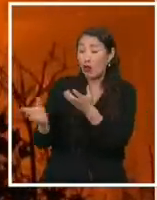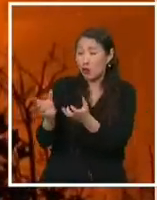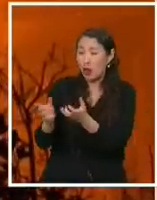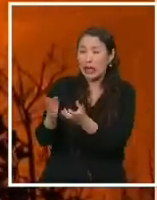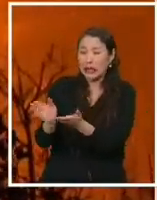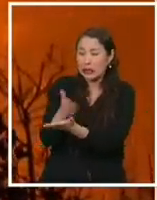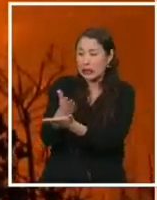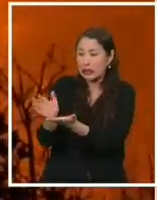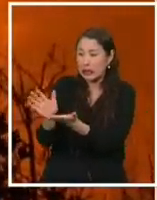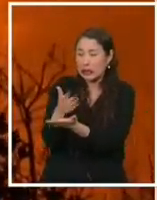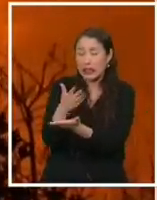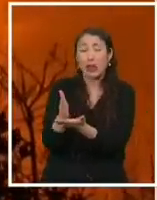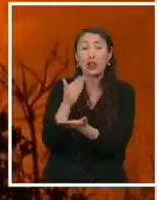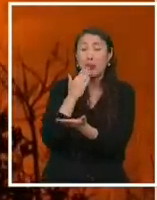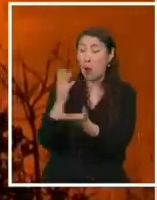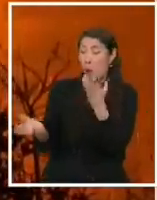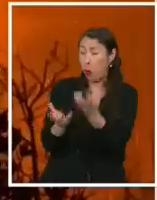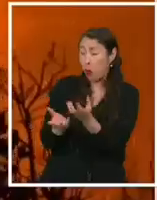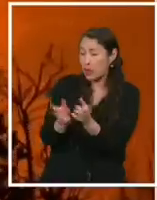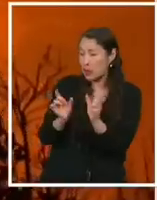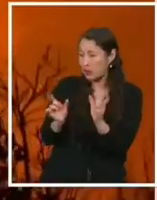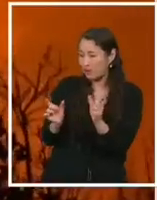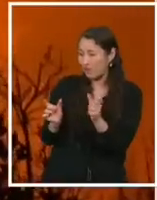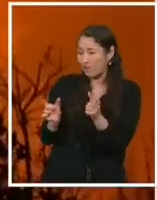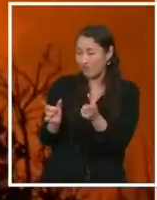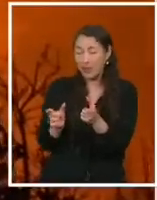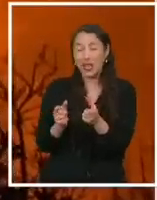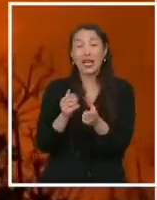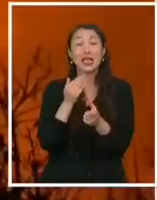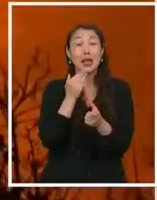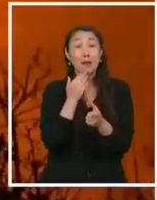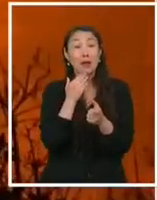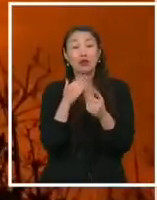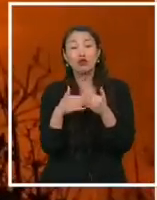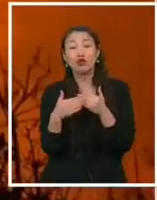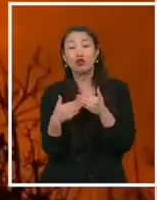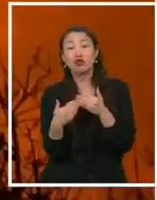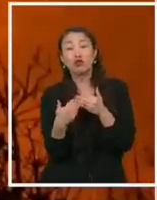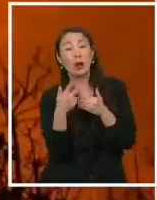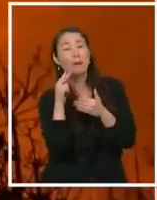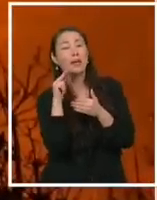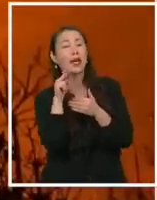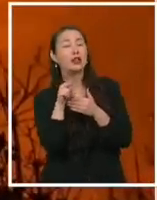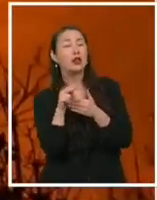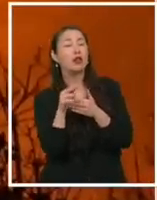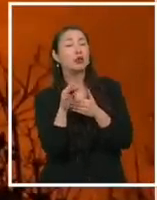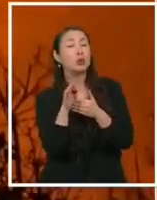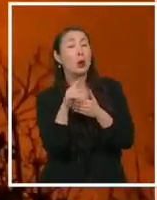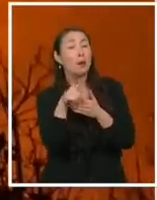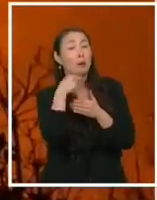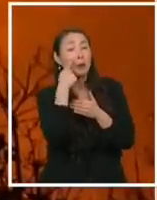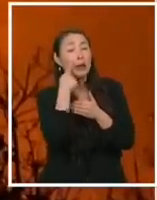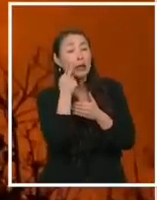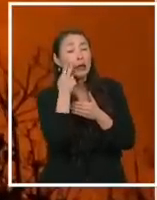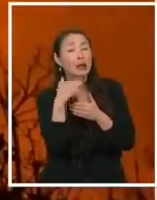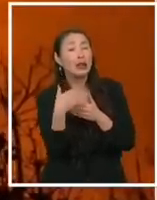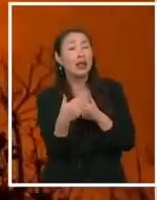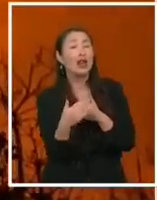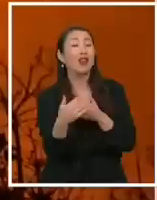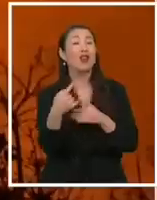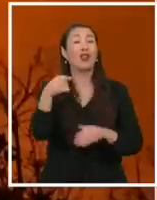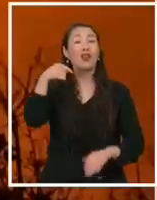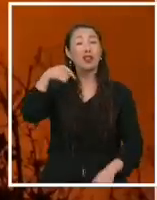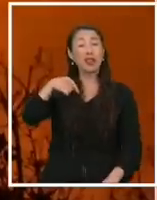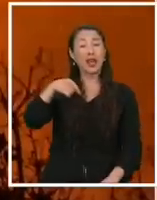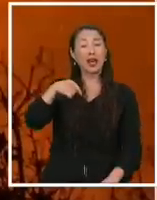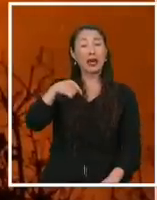contención de algunas situaciones y conseguir proyectando las próximas horas. Vamos a tener una condición de tiempo atmosférico muy similar a la del